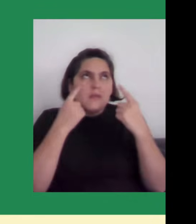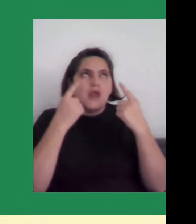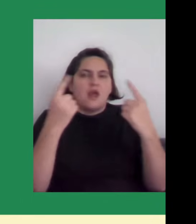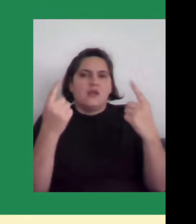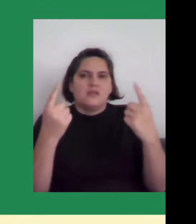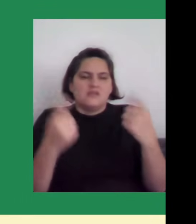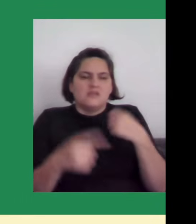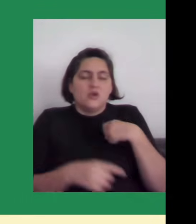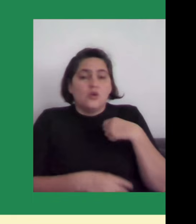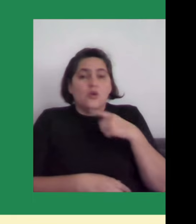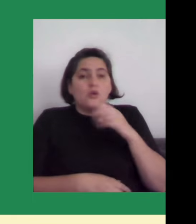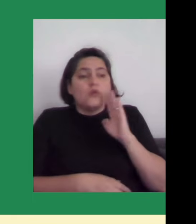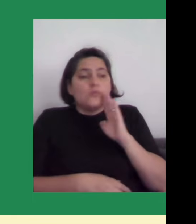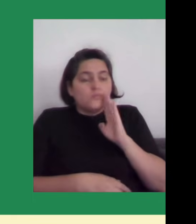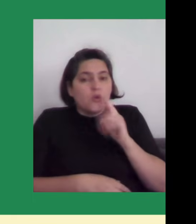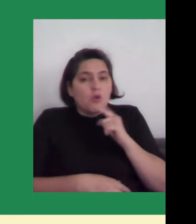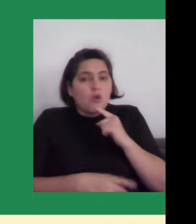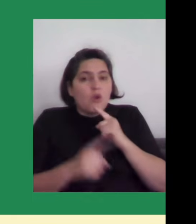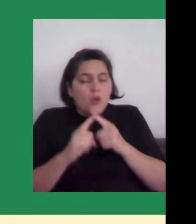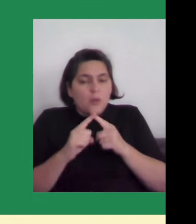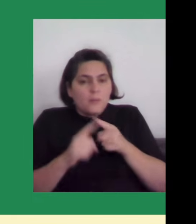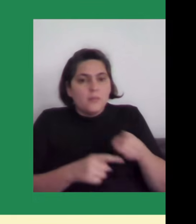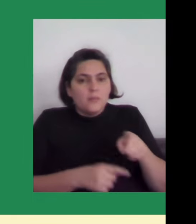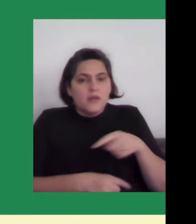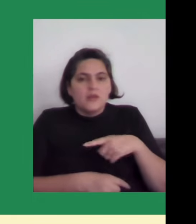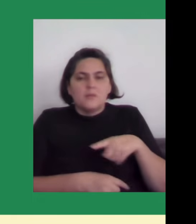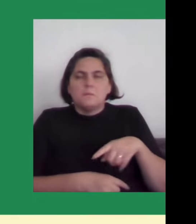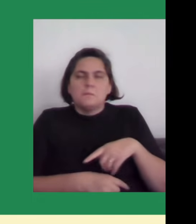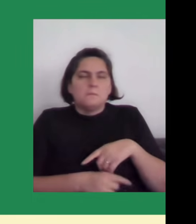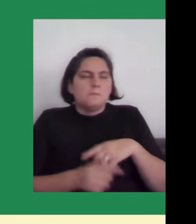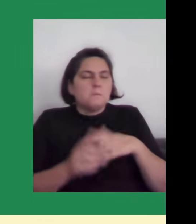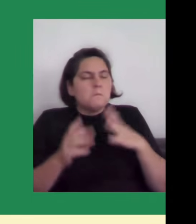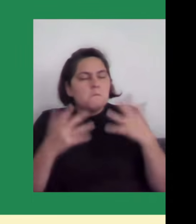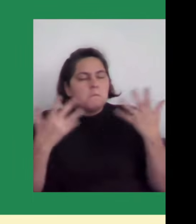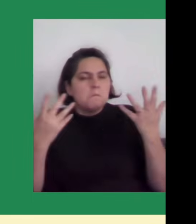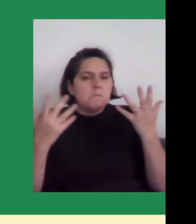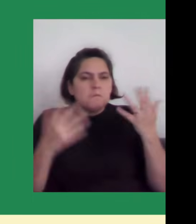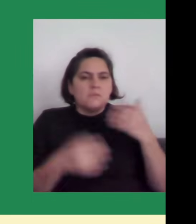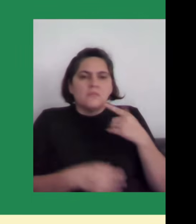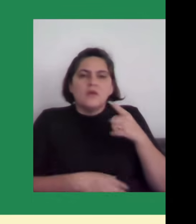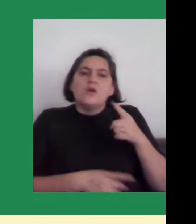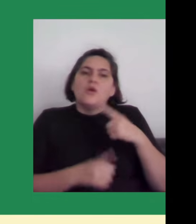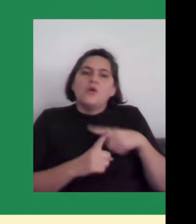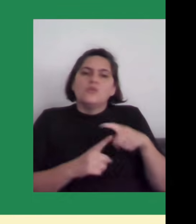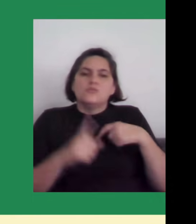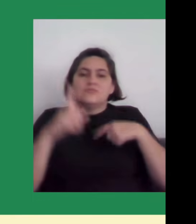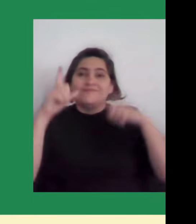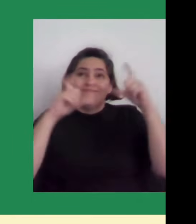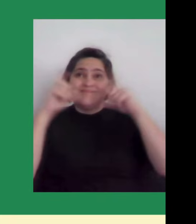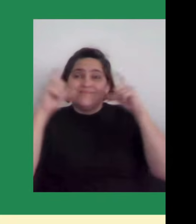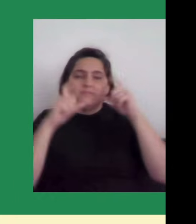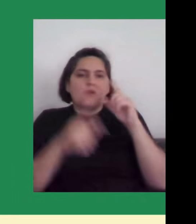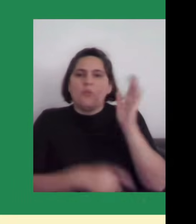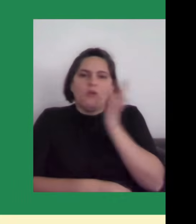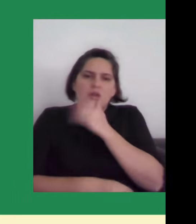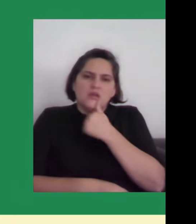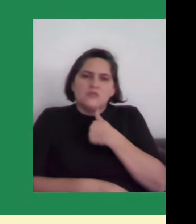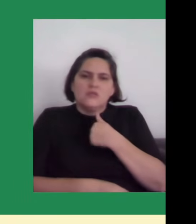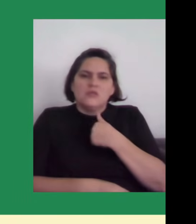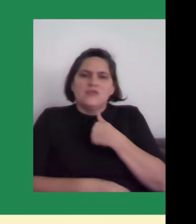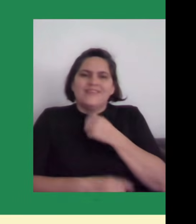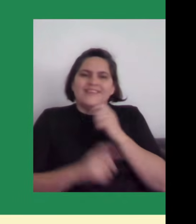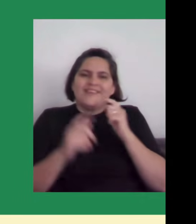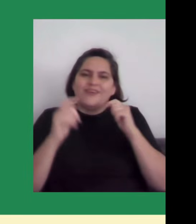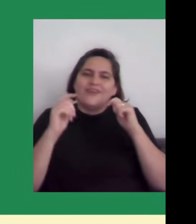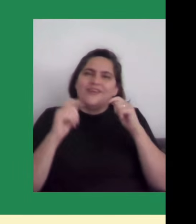al nombre cuando lo llama, por ejemplo, a los 9 meses de edad, cuando no muestra expresiones faciales como felicidad, tristeza, enojo y